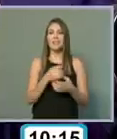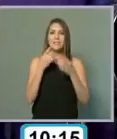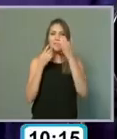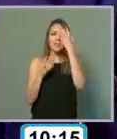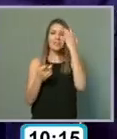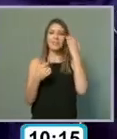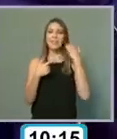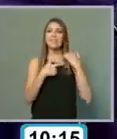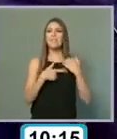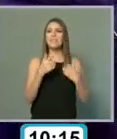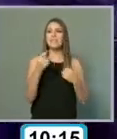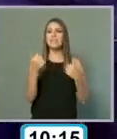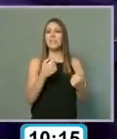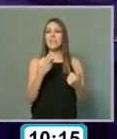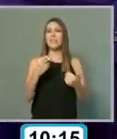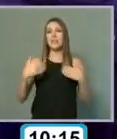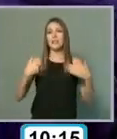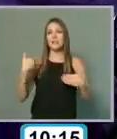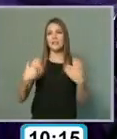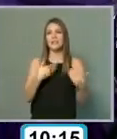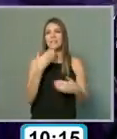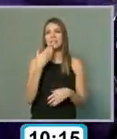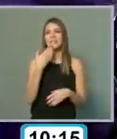gusta que tengas esa actitud, hermano. Muy bien. Sí.